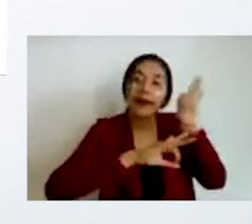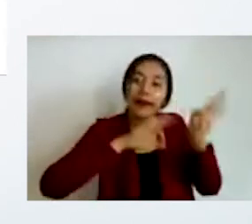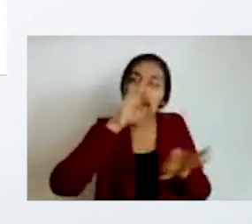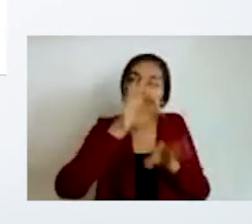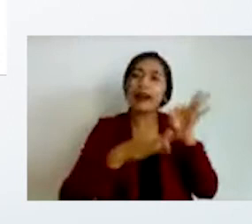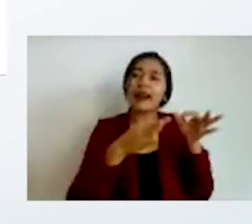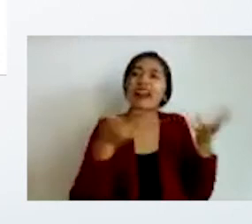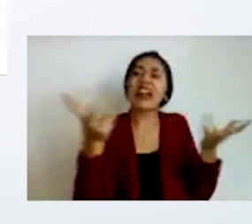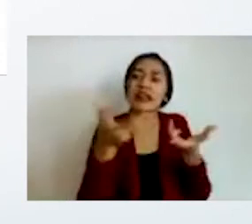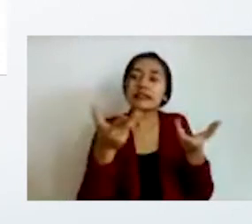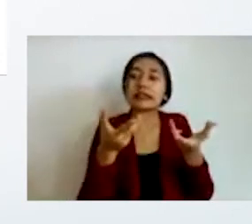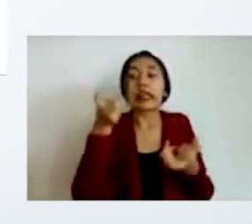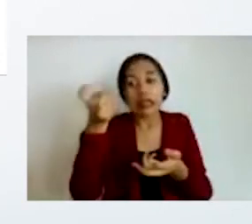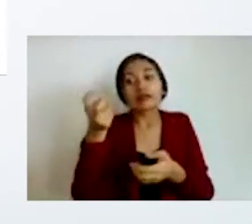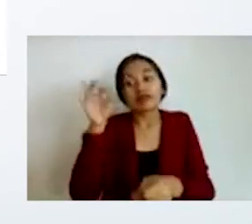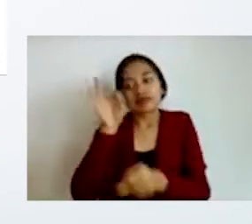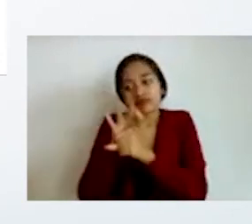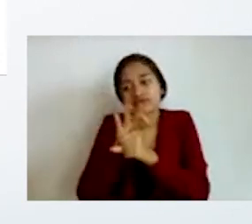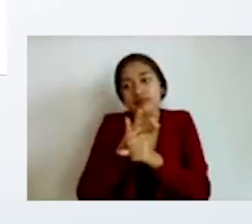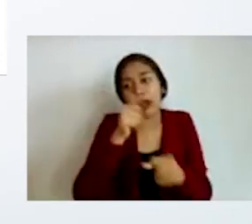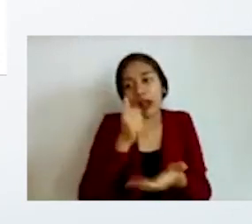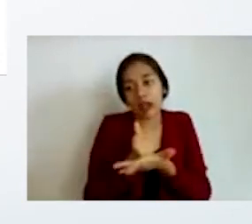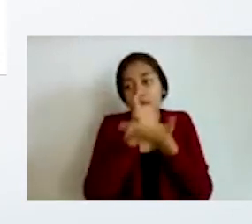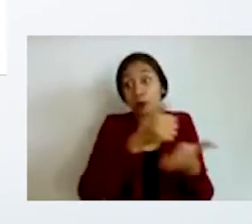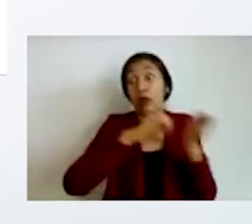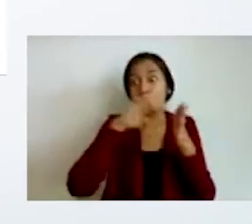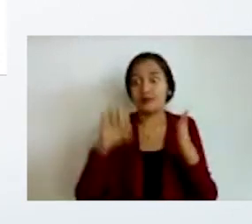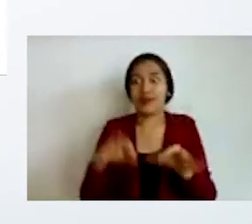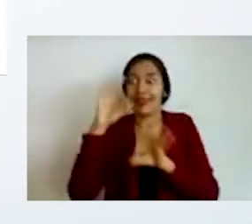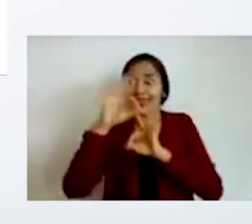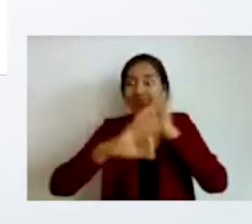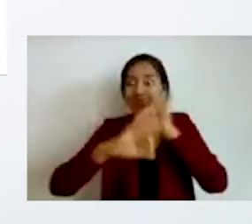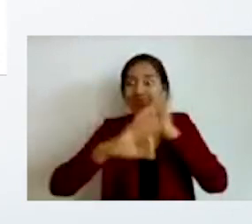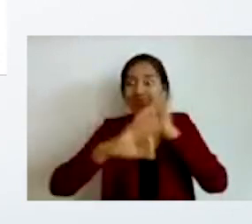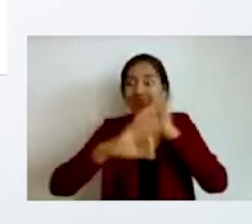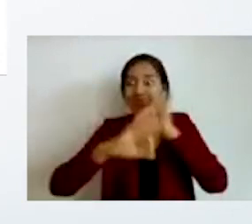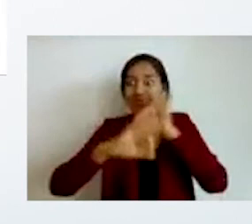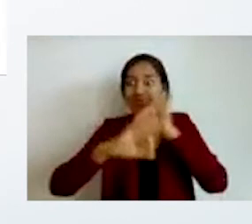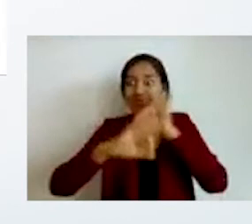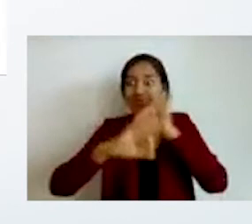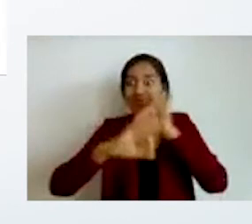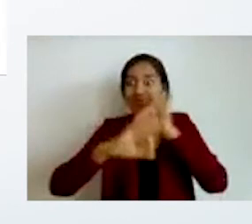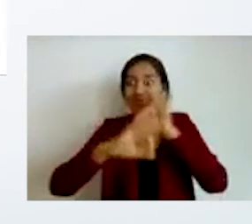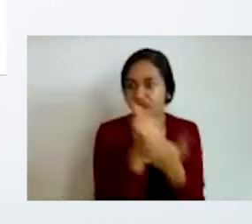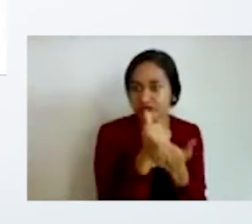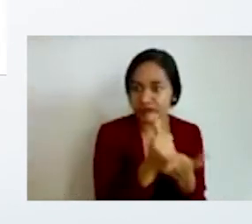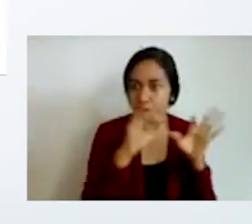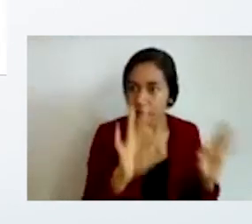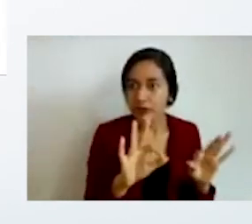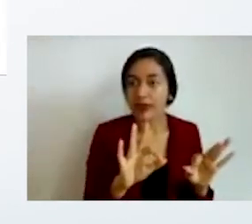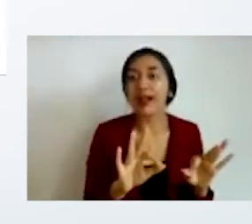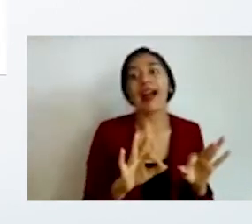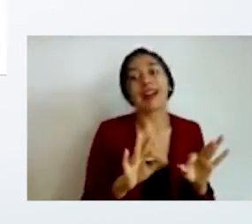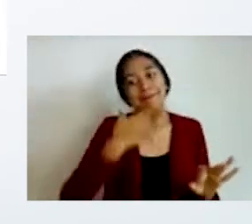tuviéramos un tratamiento efectivo, pues que ese tratamiento efectivo alcance a todos. Recordarán que